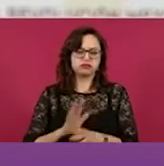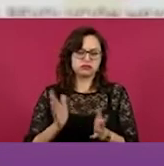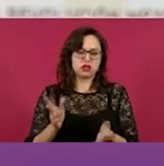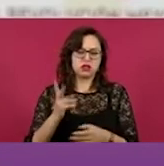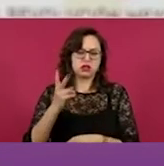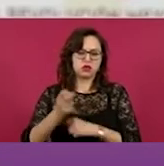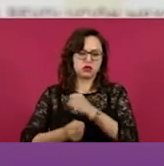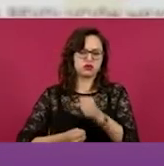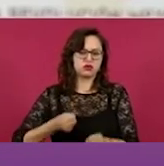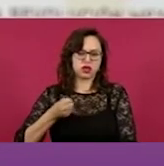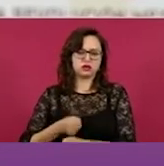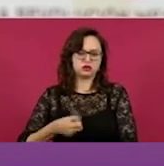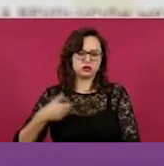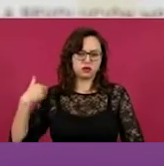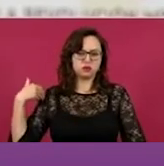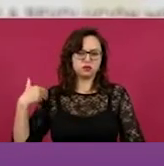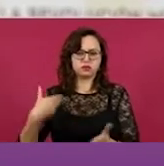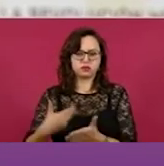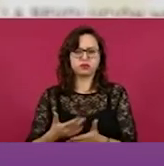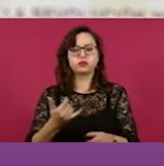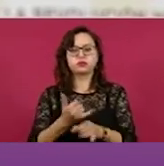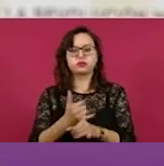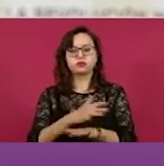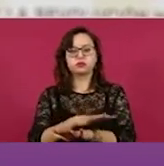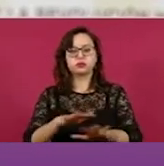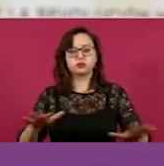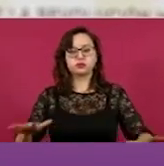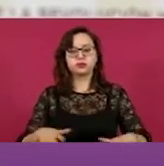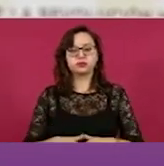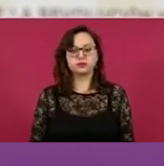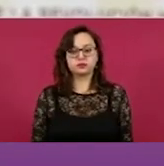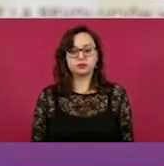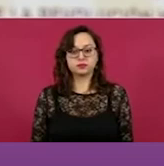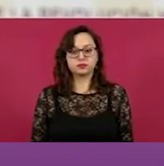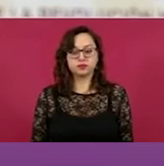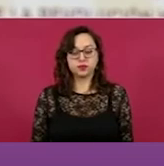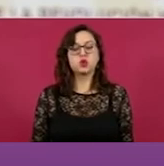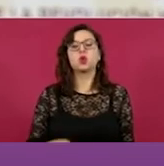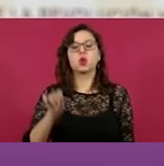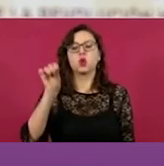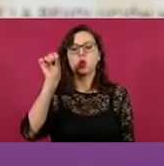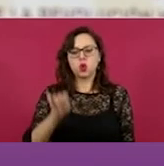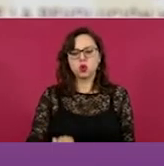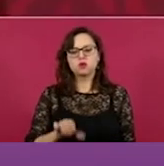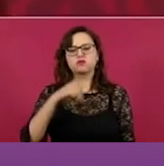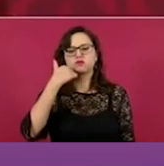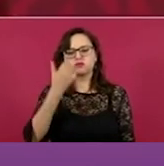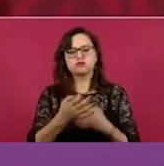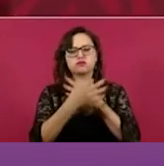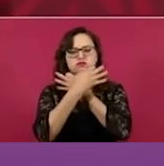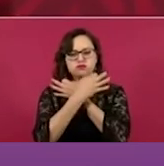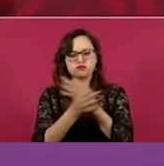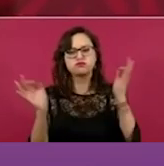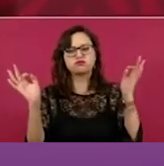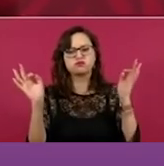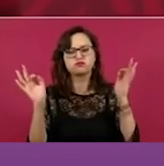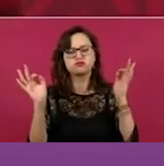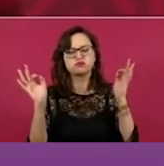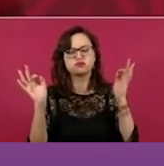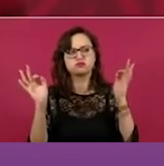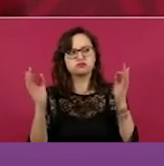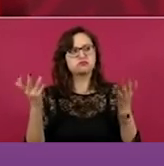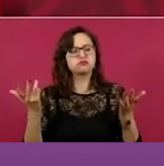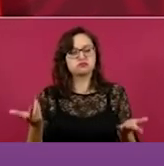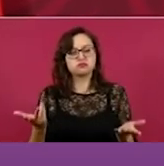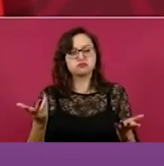de abril, los presidentes Andrés Manuel López Obrador y Joe Biden de Estados Unidos discutirán su visión para la novena Cumbre de las Américas,